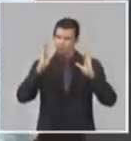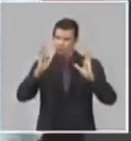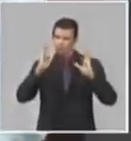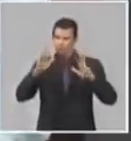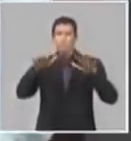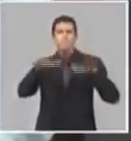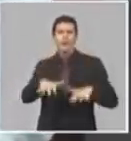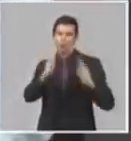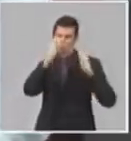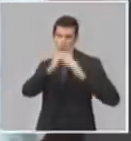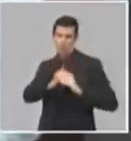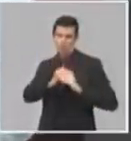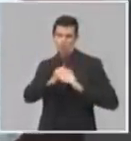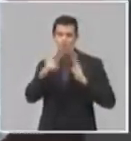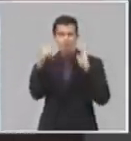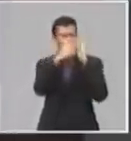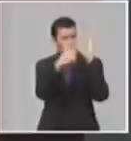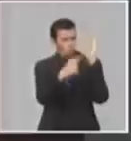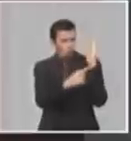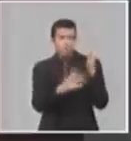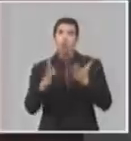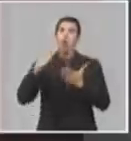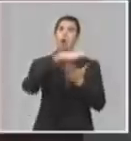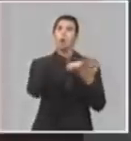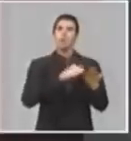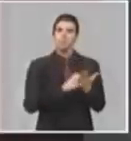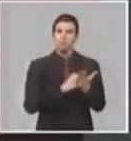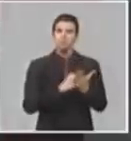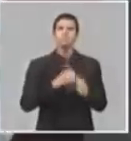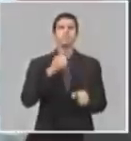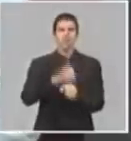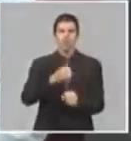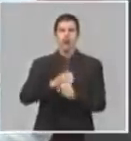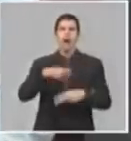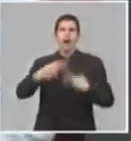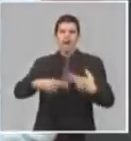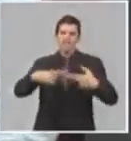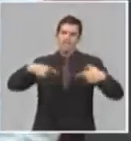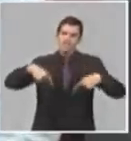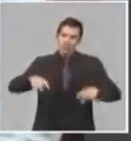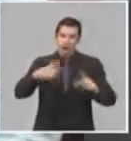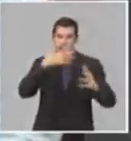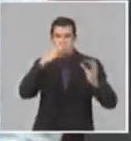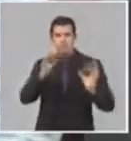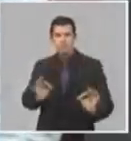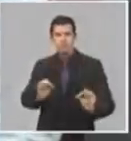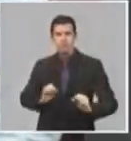a aplicar. Esta decisión exige preparación de los organismos.